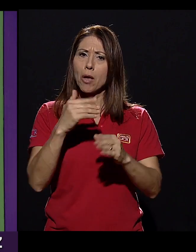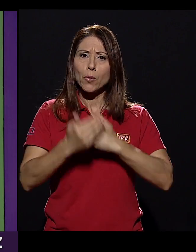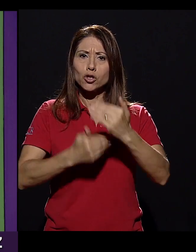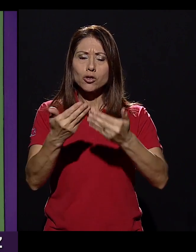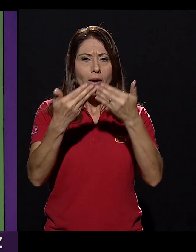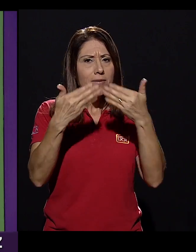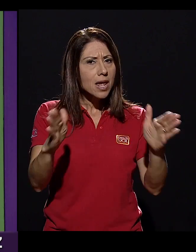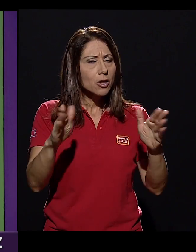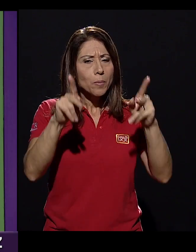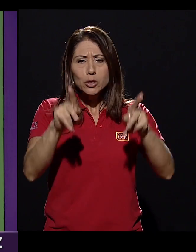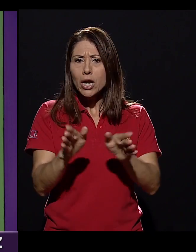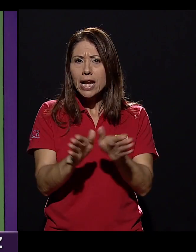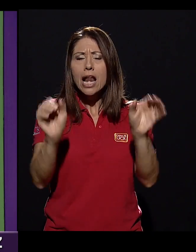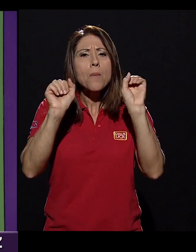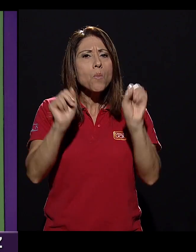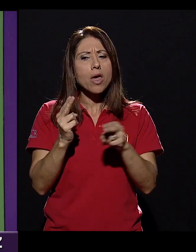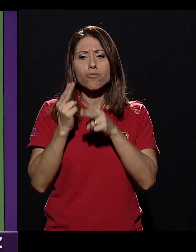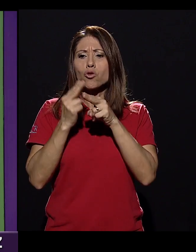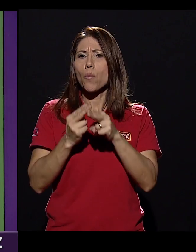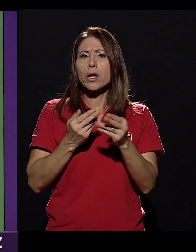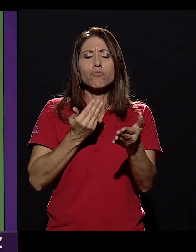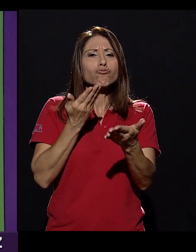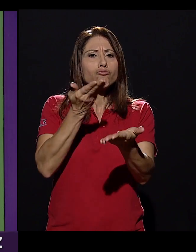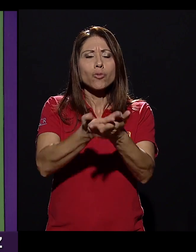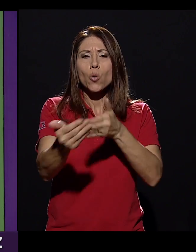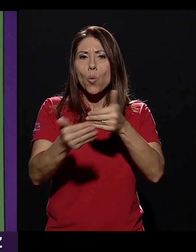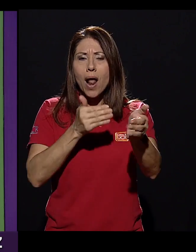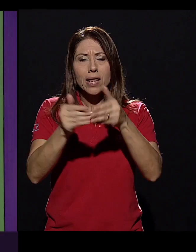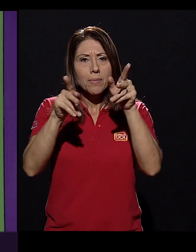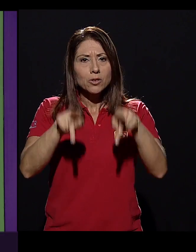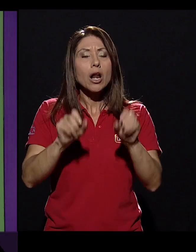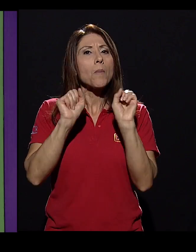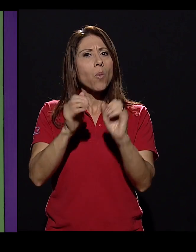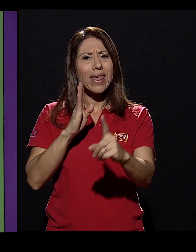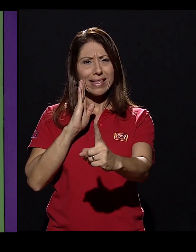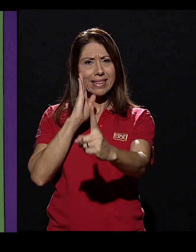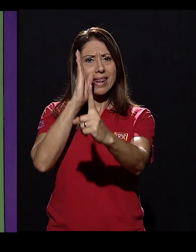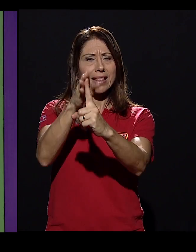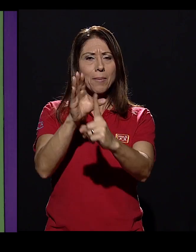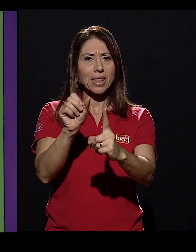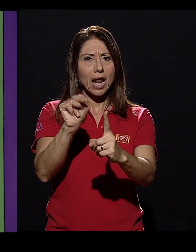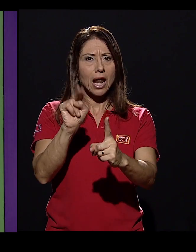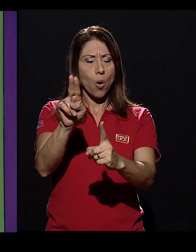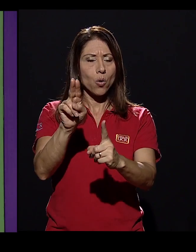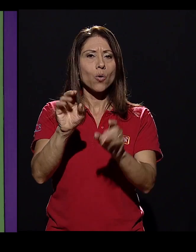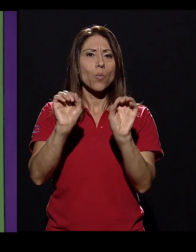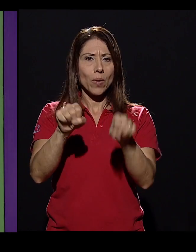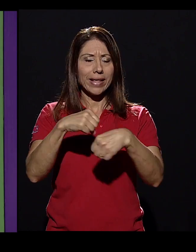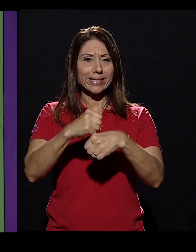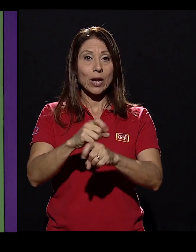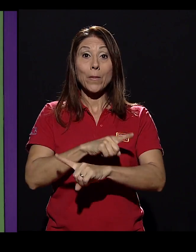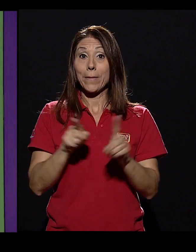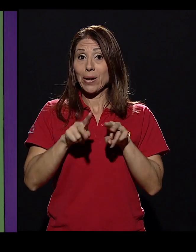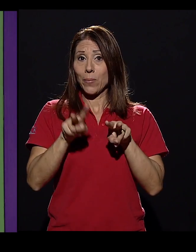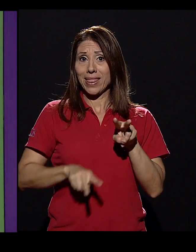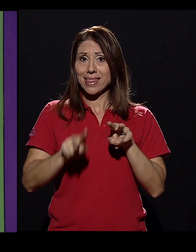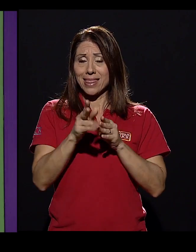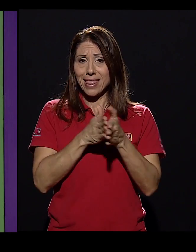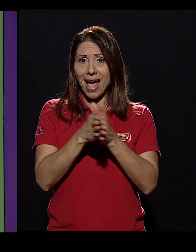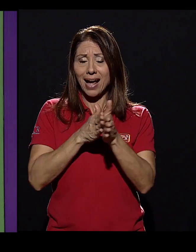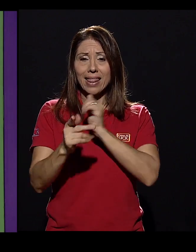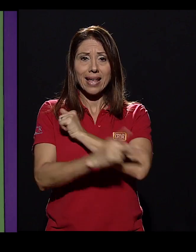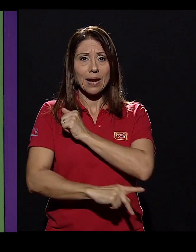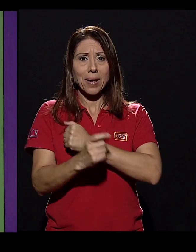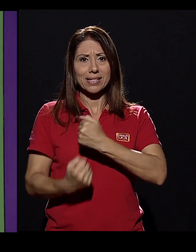abierto, la sociedad civil puede postular a quien quiera, inclusive puede postular directamente a Naciones Unidas, ¿verdad? Y lo que pasa es que la ventaja de